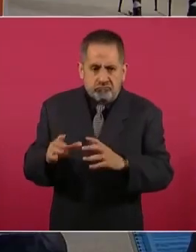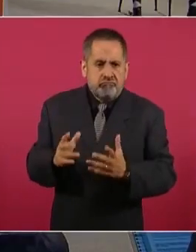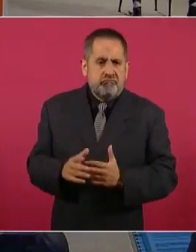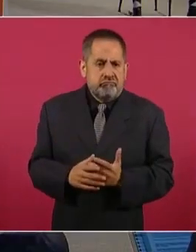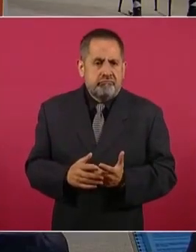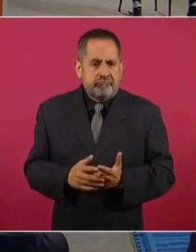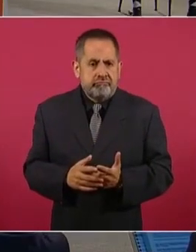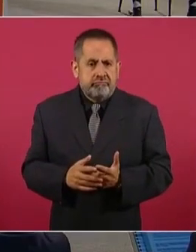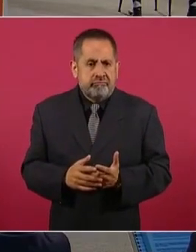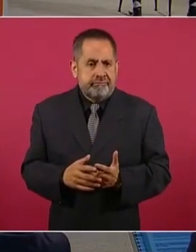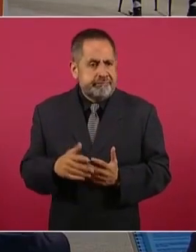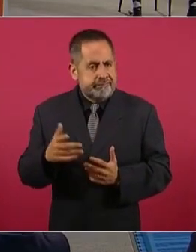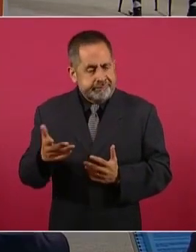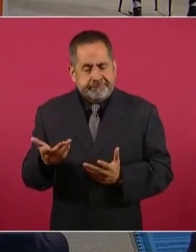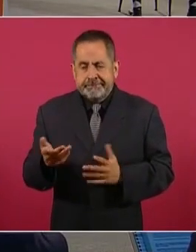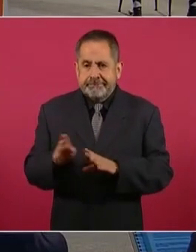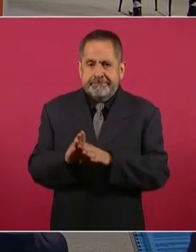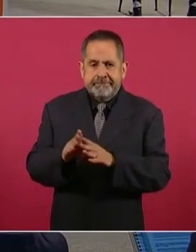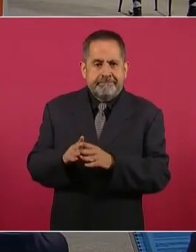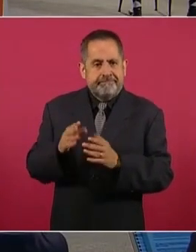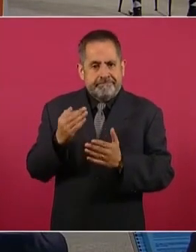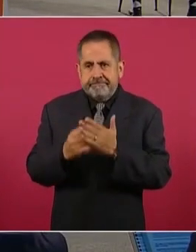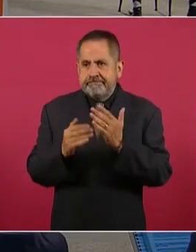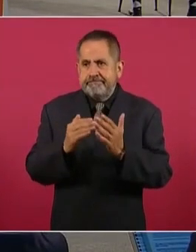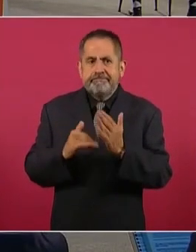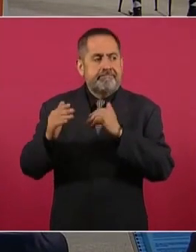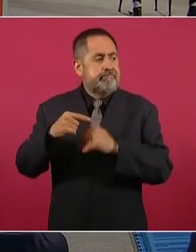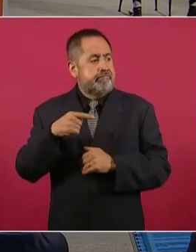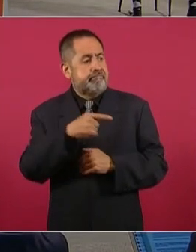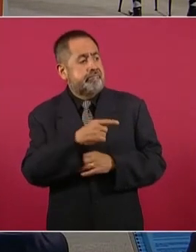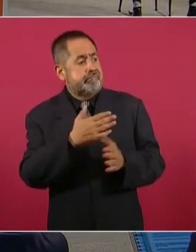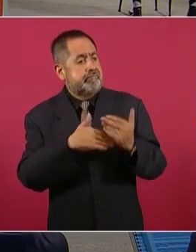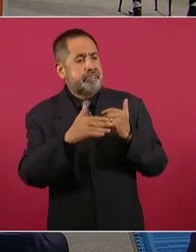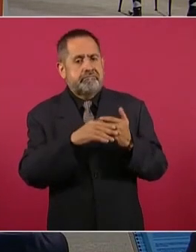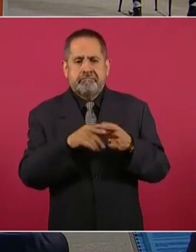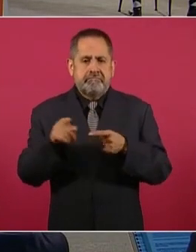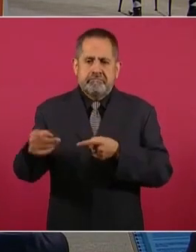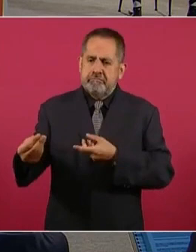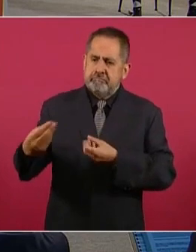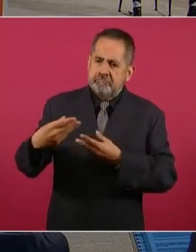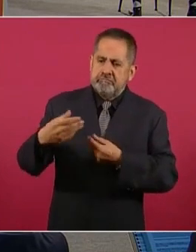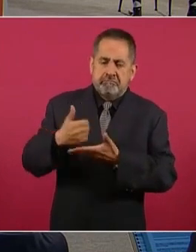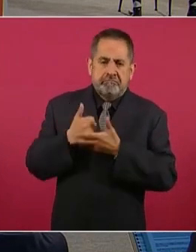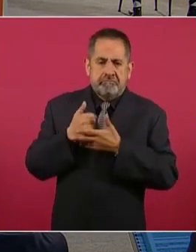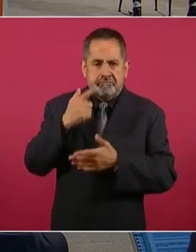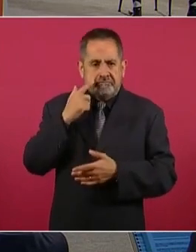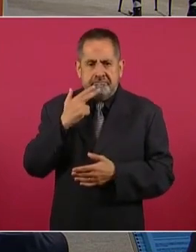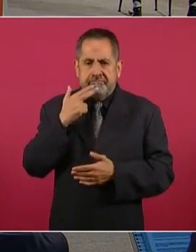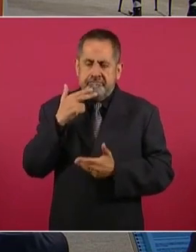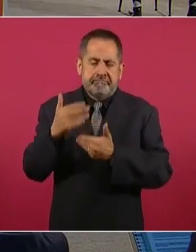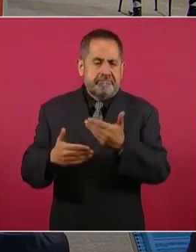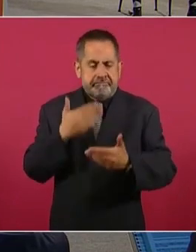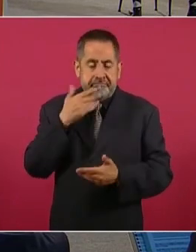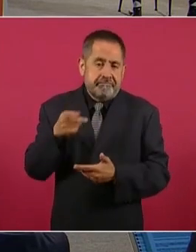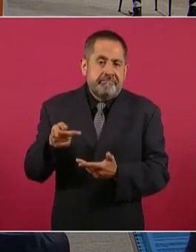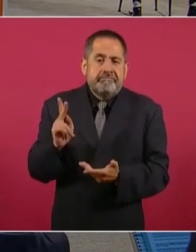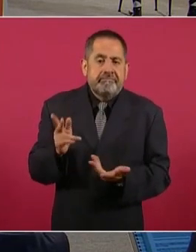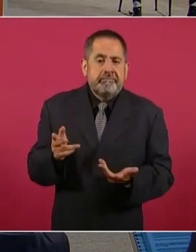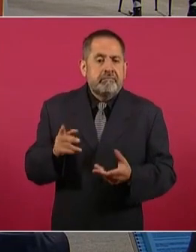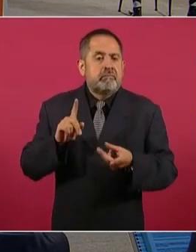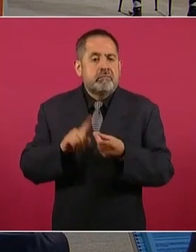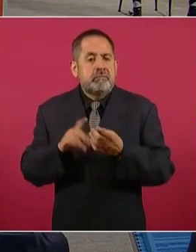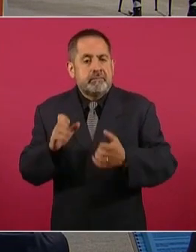no del desarrollo, porque ellos siempre contribuyen al desarrollo.